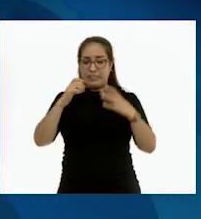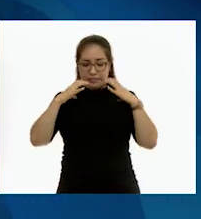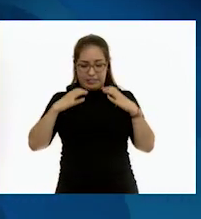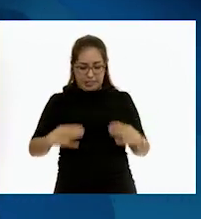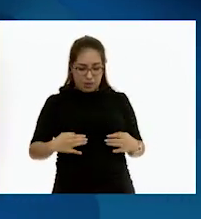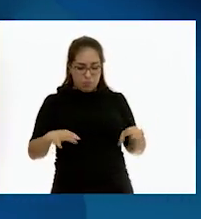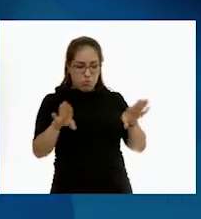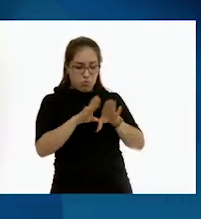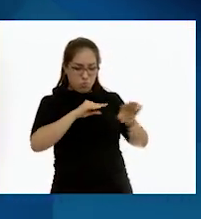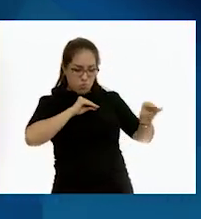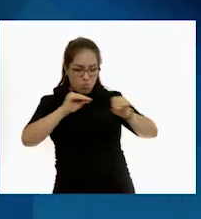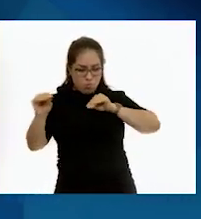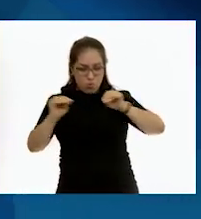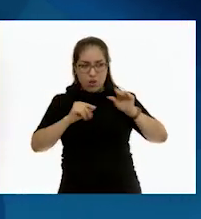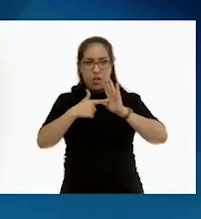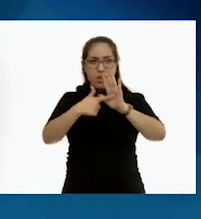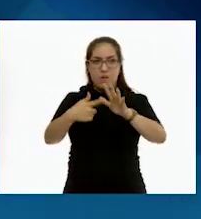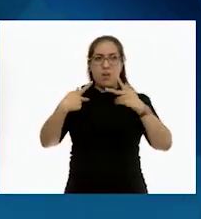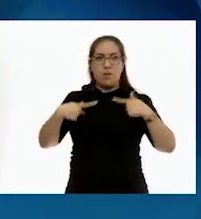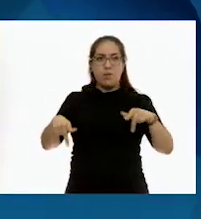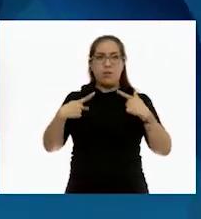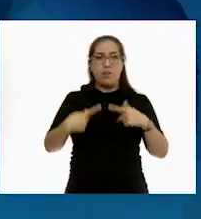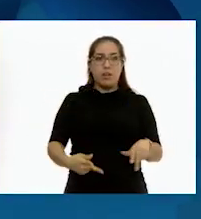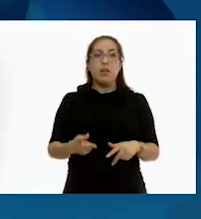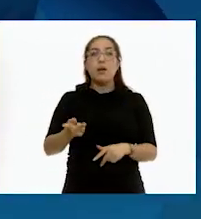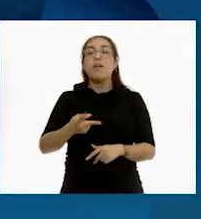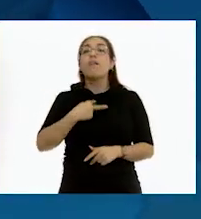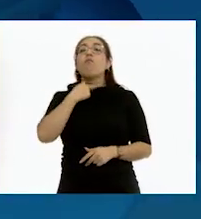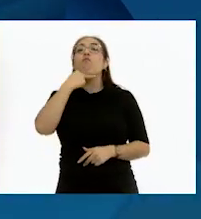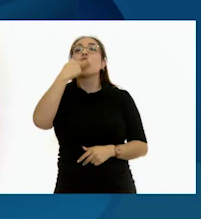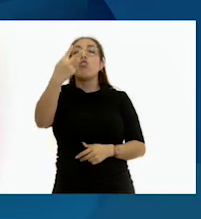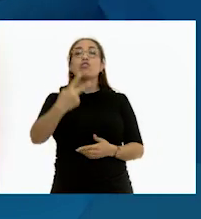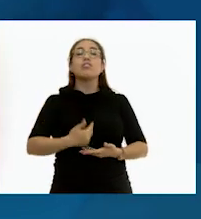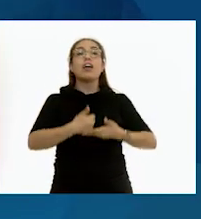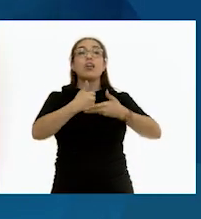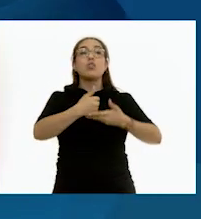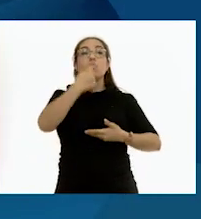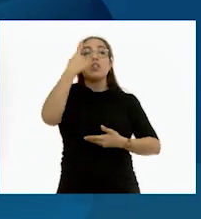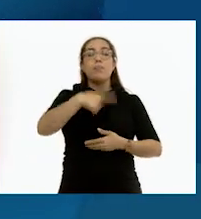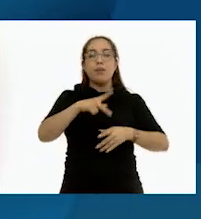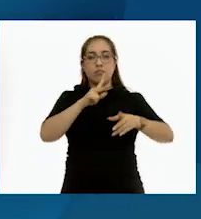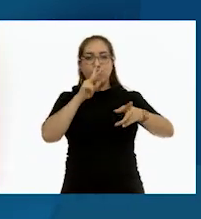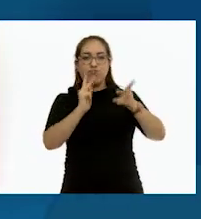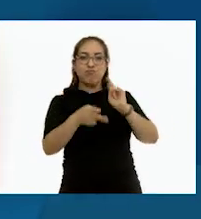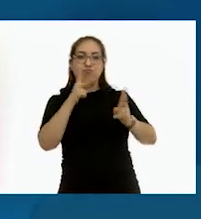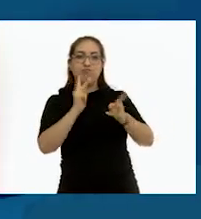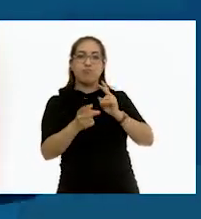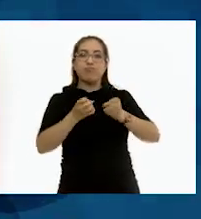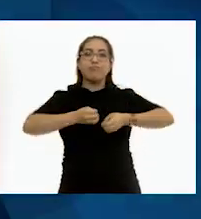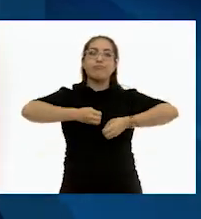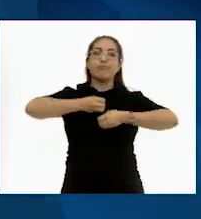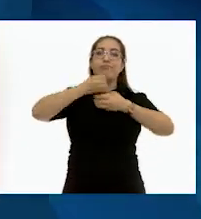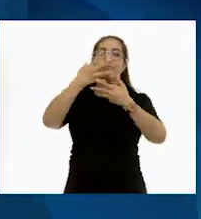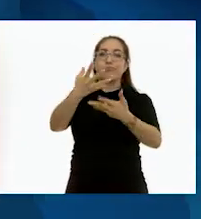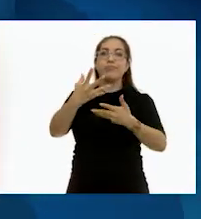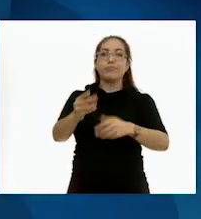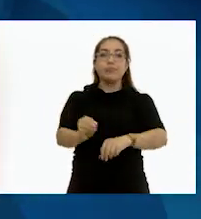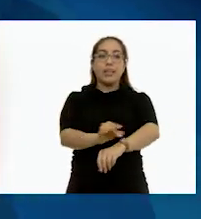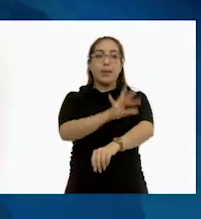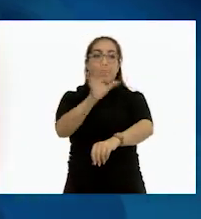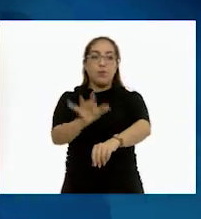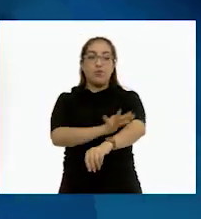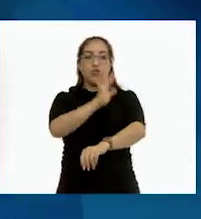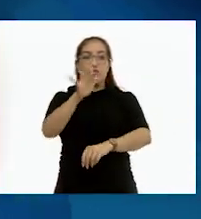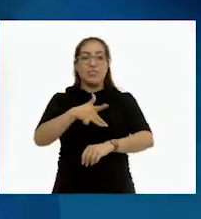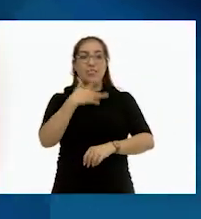personaje teatral. Y la voz, mediante el parlamento, completó la expresividad que comenzó con los gestos y los movimientos. Hoy seguiremos